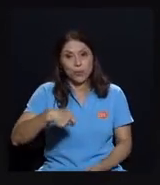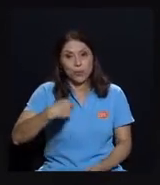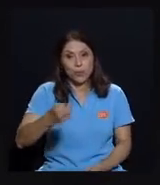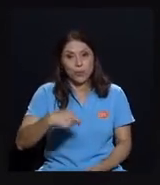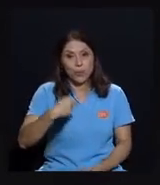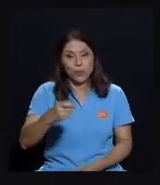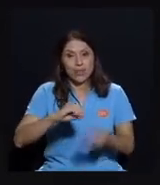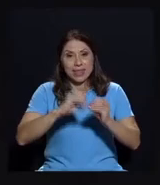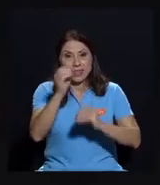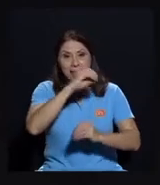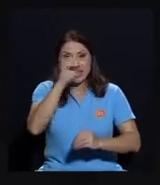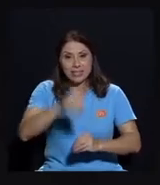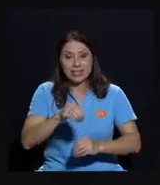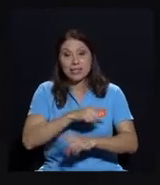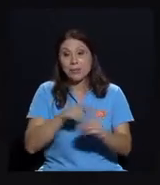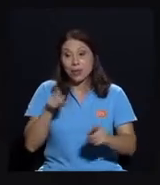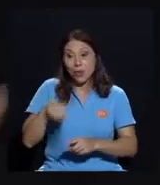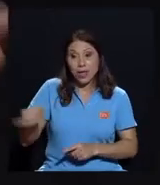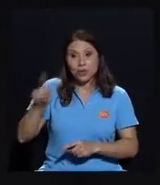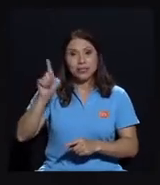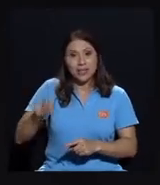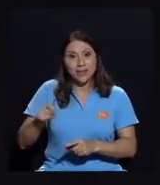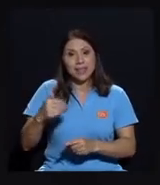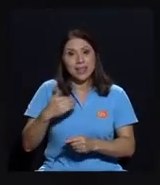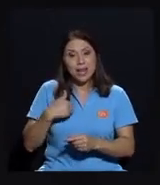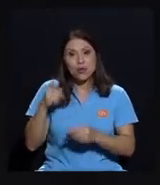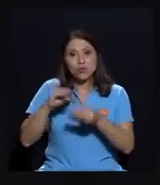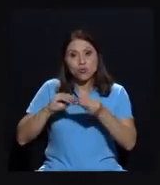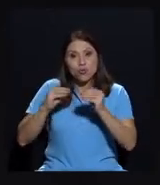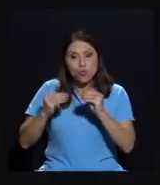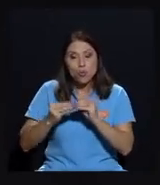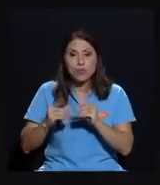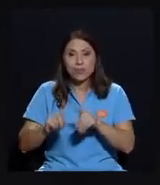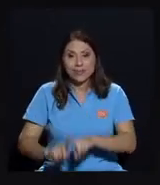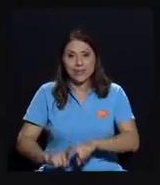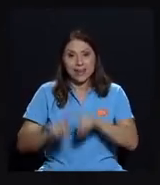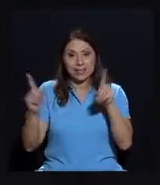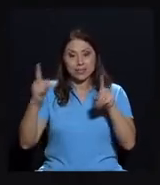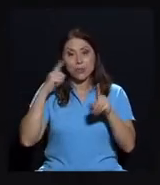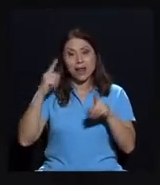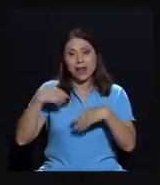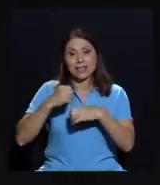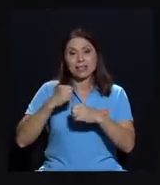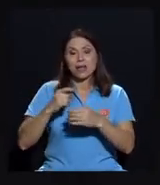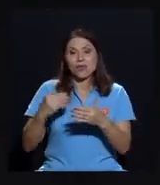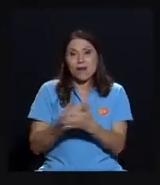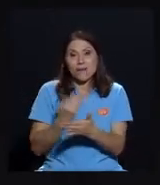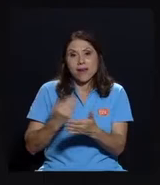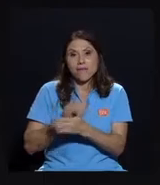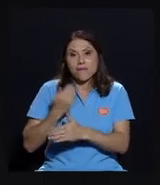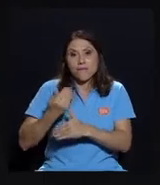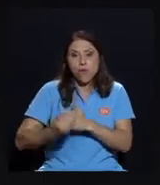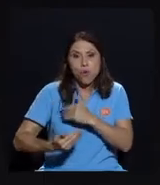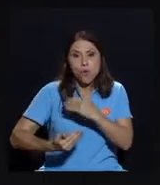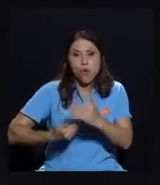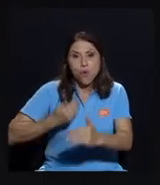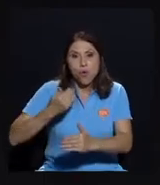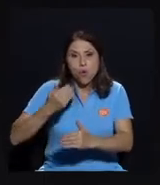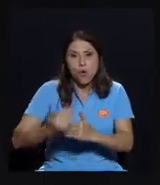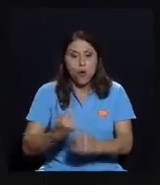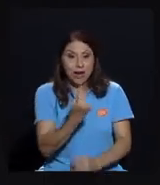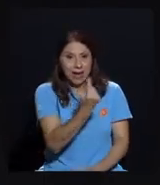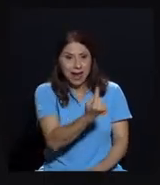tasa diferenciada para hacer una reforma progresiva es decir una reforma donde cada quien pague más según su